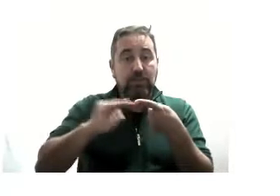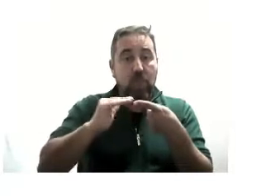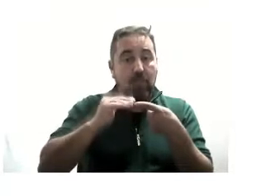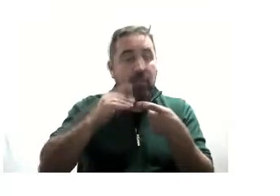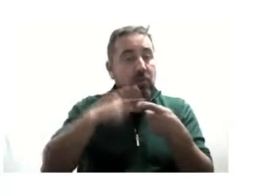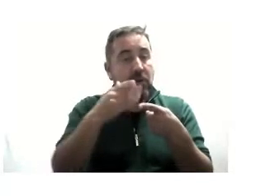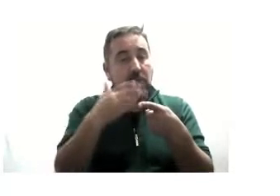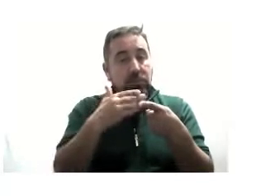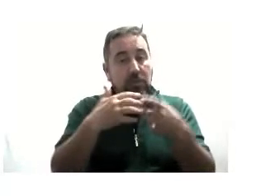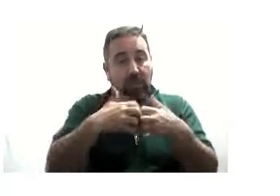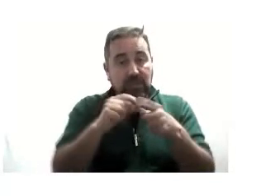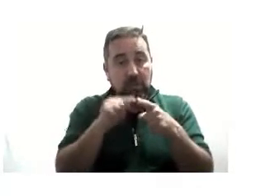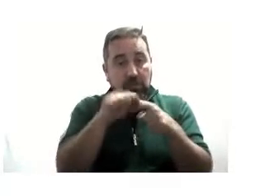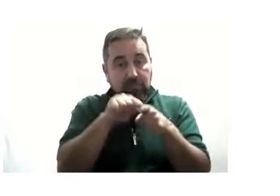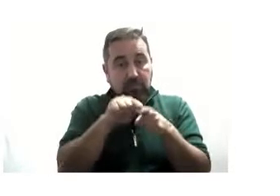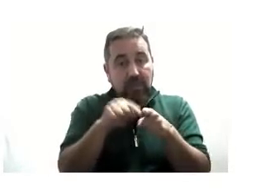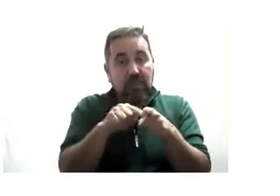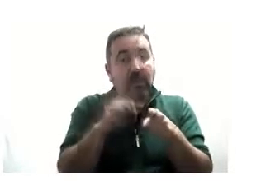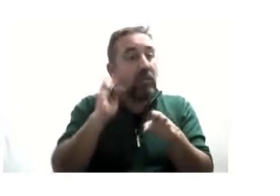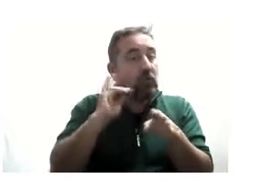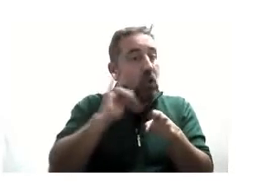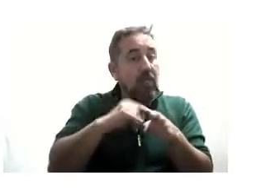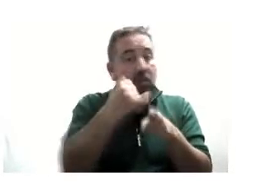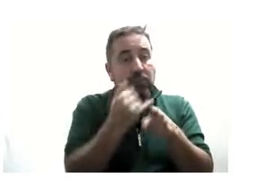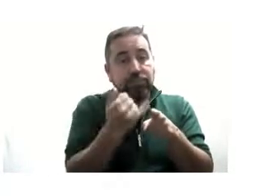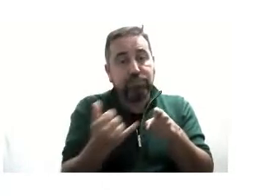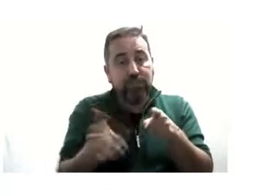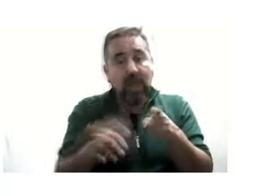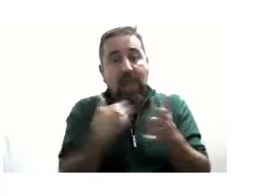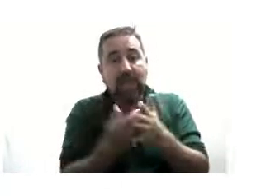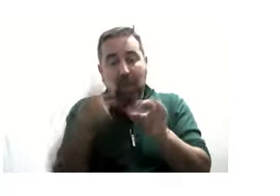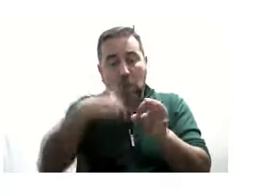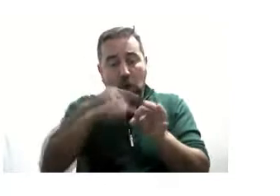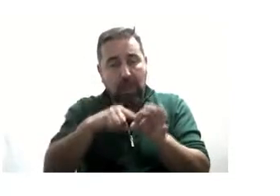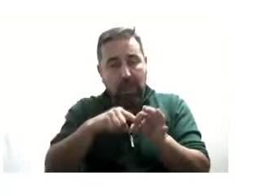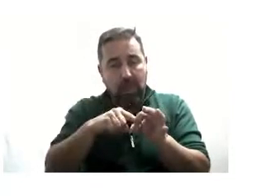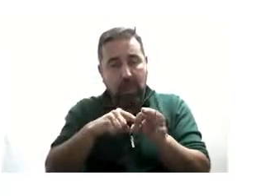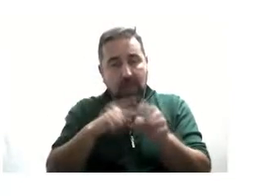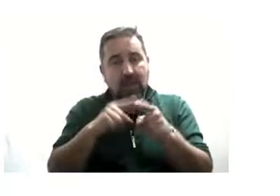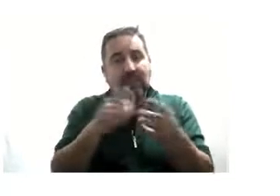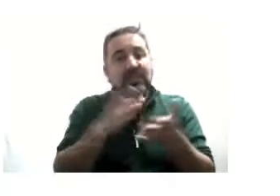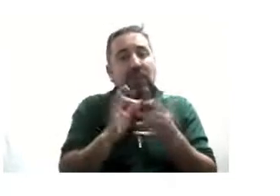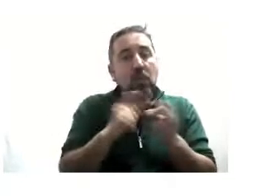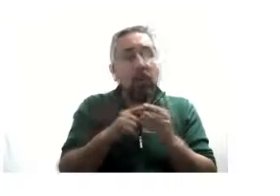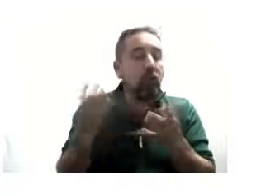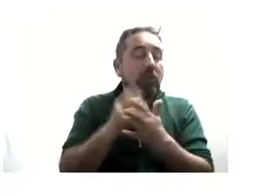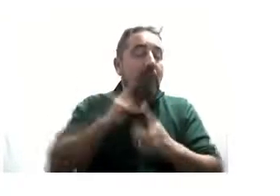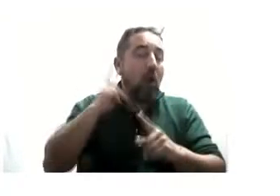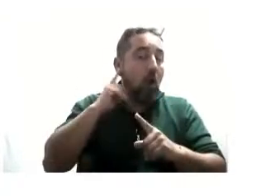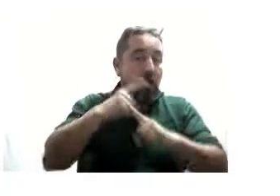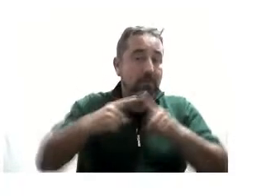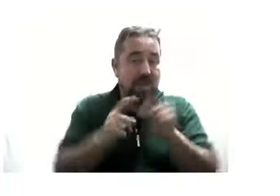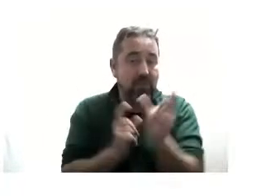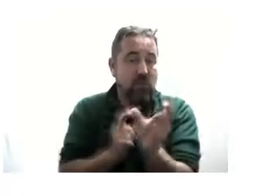este procesador, la energía sonora se transmite a la cóclea y de alguna forma vamos como a saltar todo el oído medio y todo el